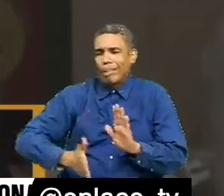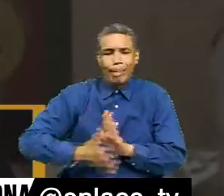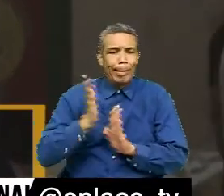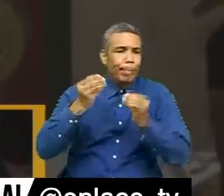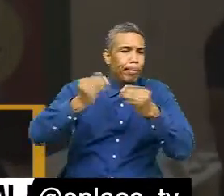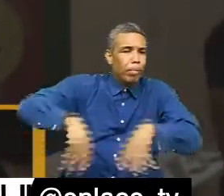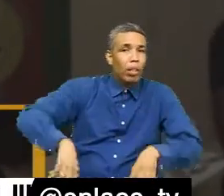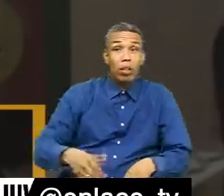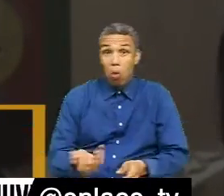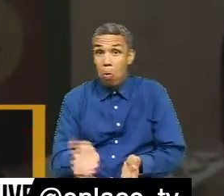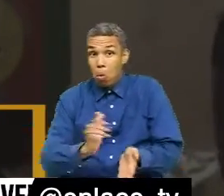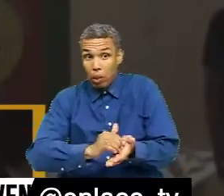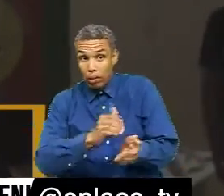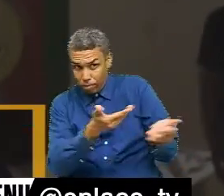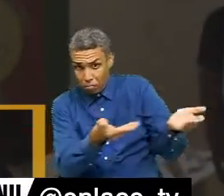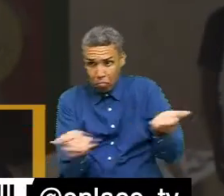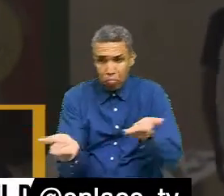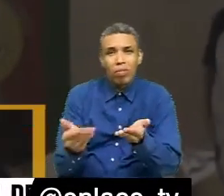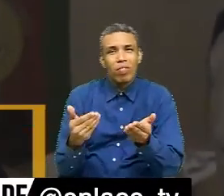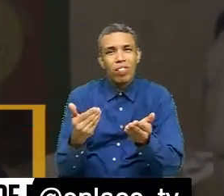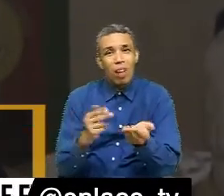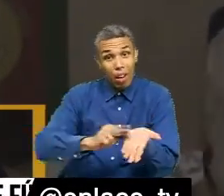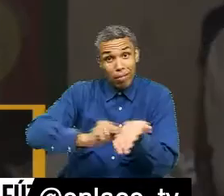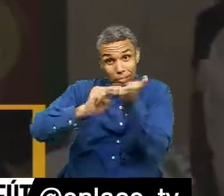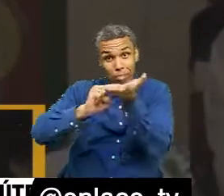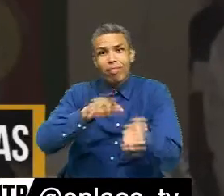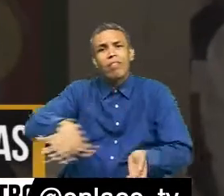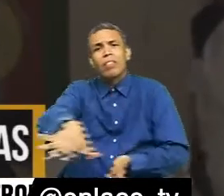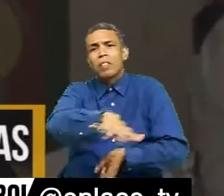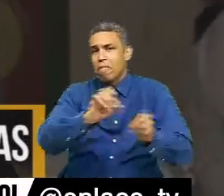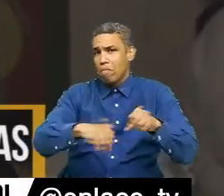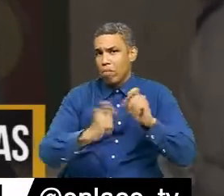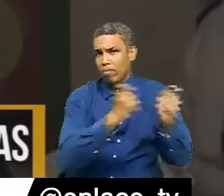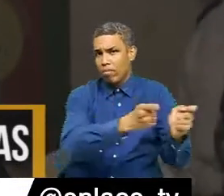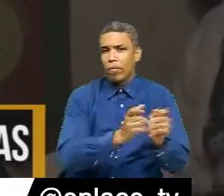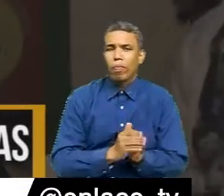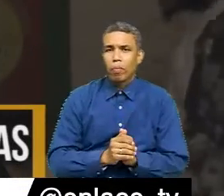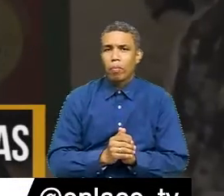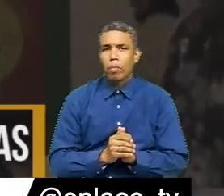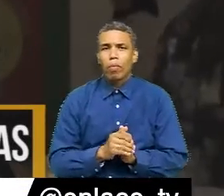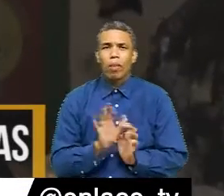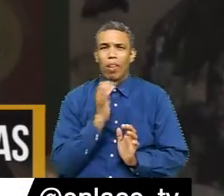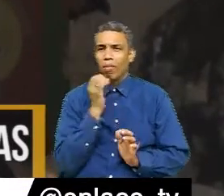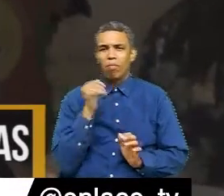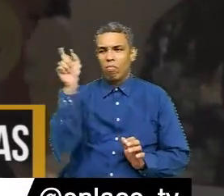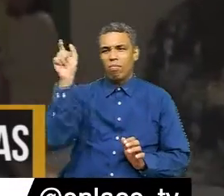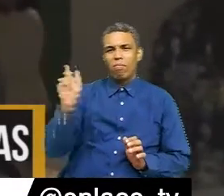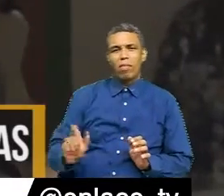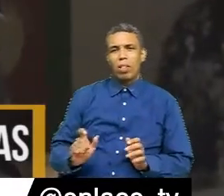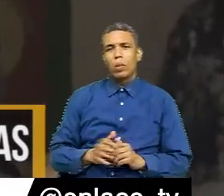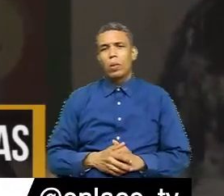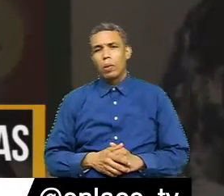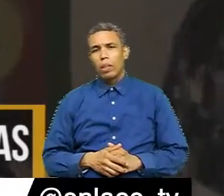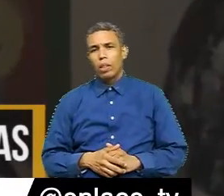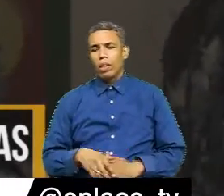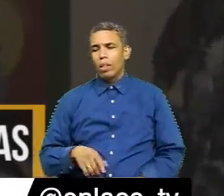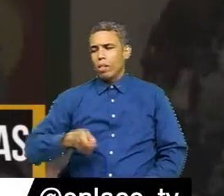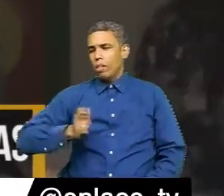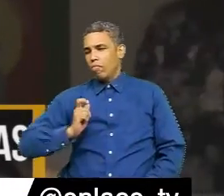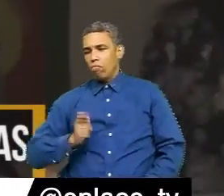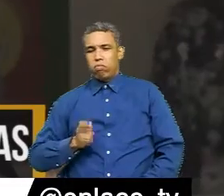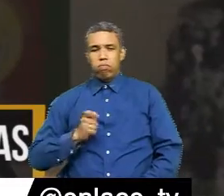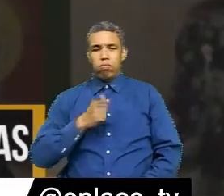Estado. Central porque pone a un juez a dirimir los conflictos sobre la tierra. Ya no es el comandante guerrillero